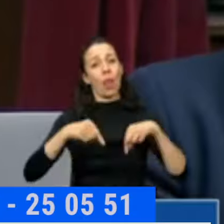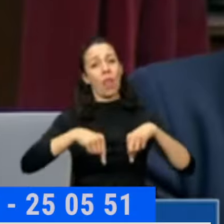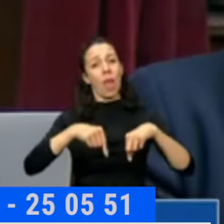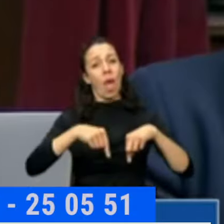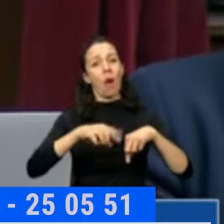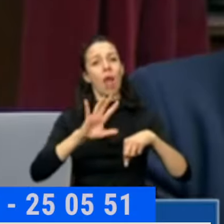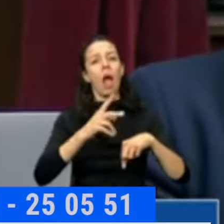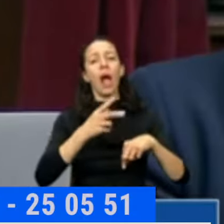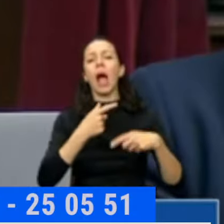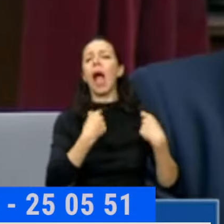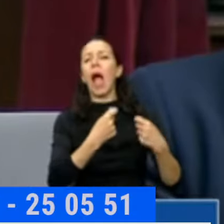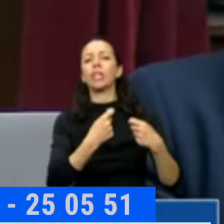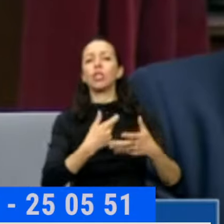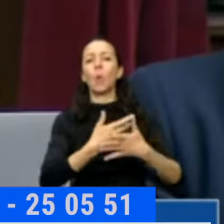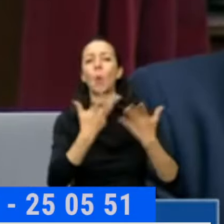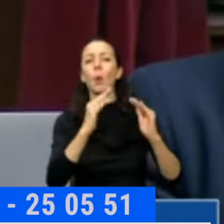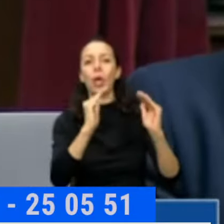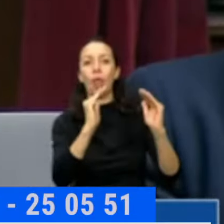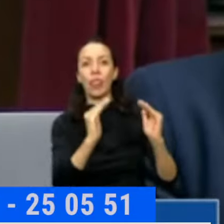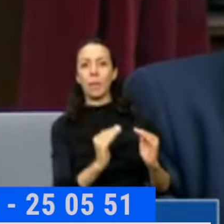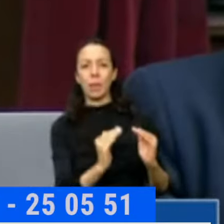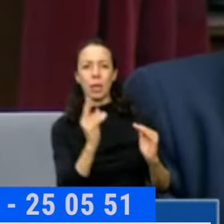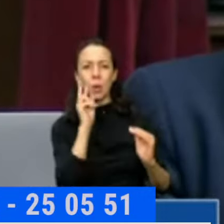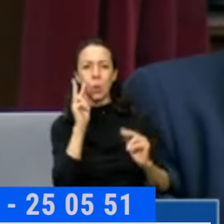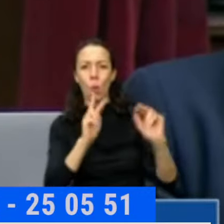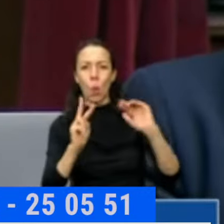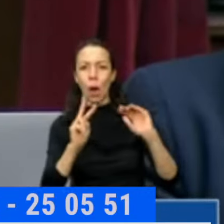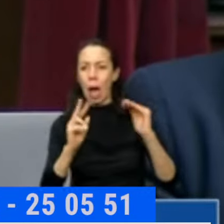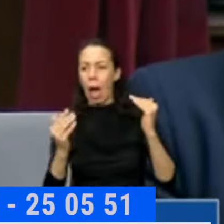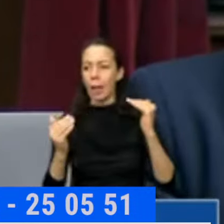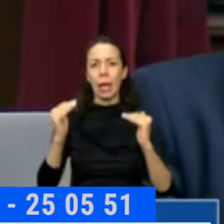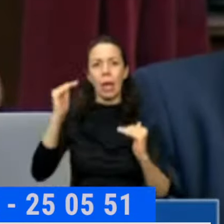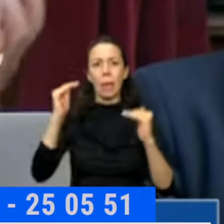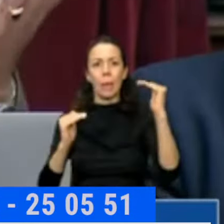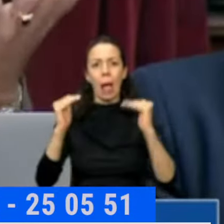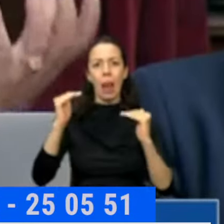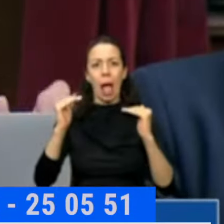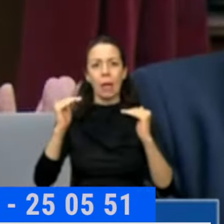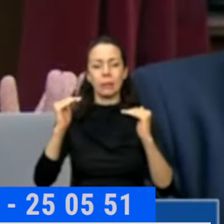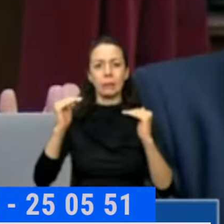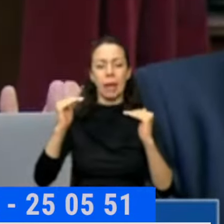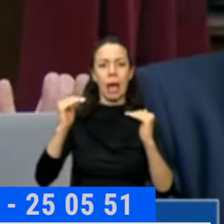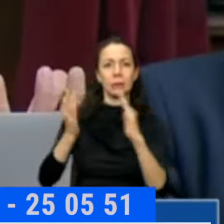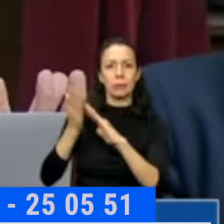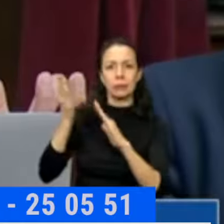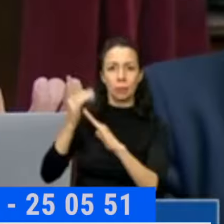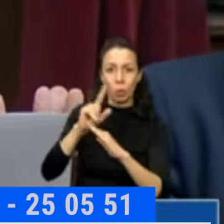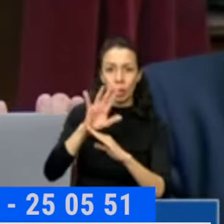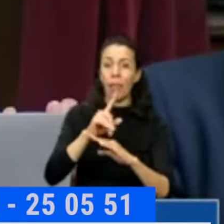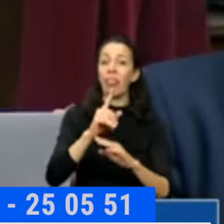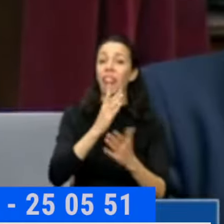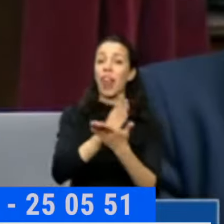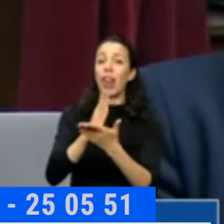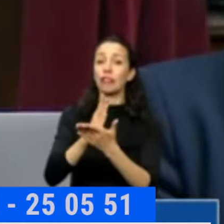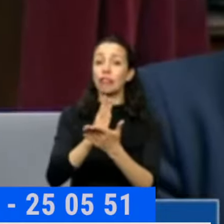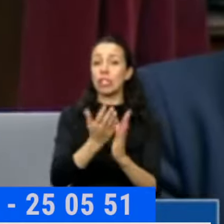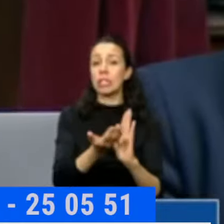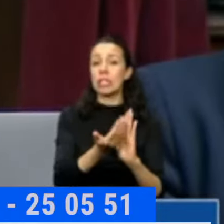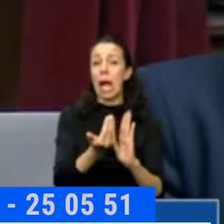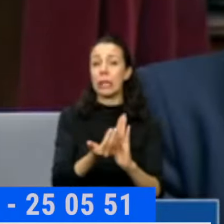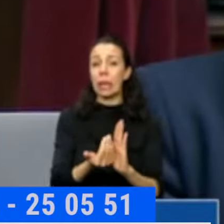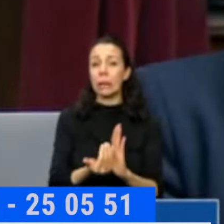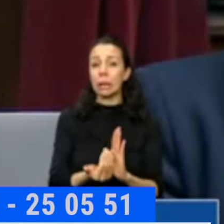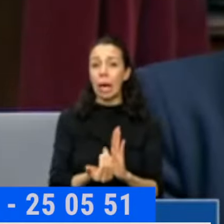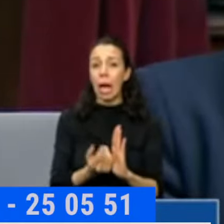esta tarde, porque si bien es cierto que trabajamos todo el fin de semana sobre todo el pandemia, porque hoy este 168 artículos que vino